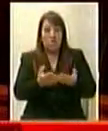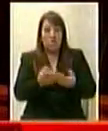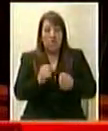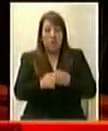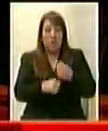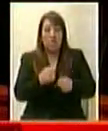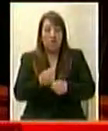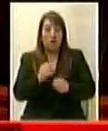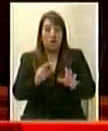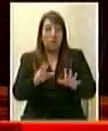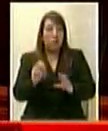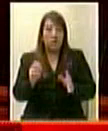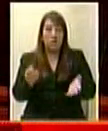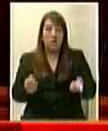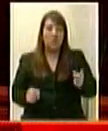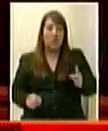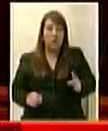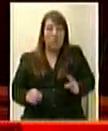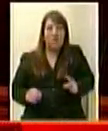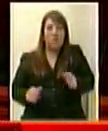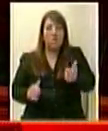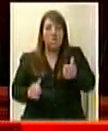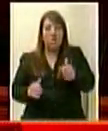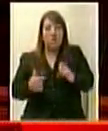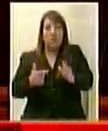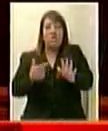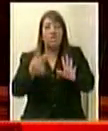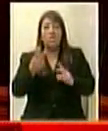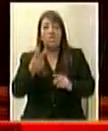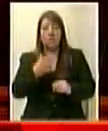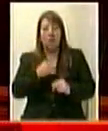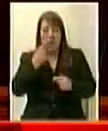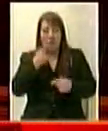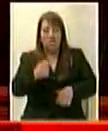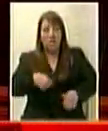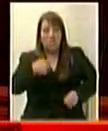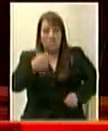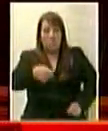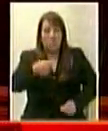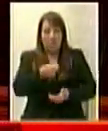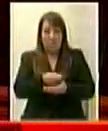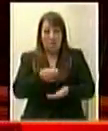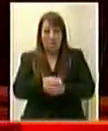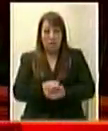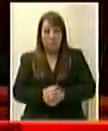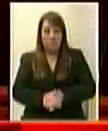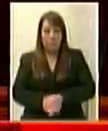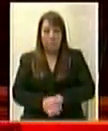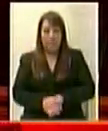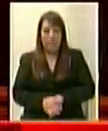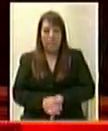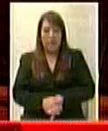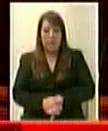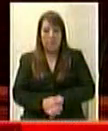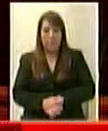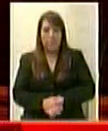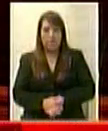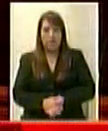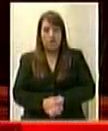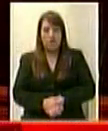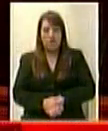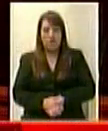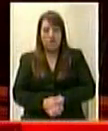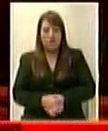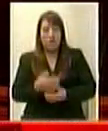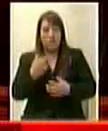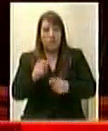el año 80 a 72 años, primero a ellos se les debe dar la reparación económica. Los que han sido o han